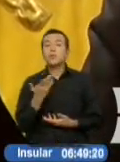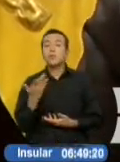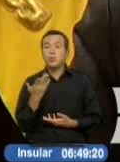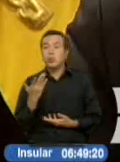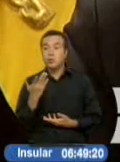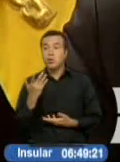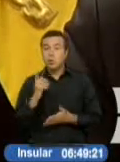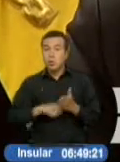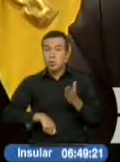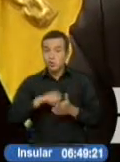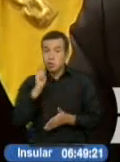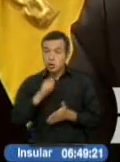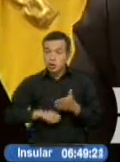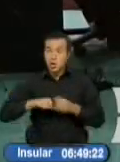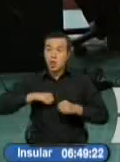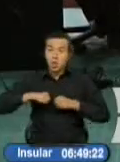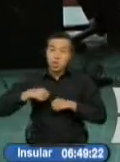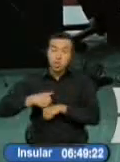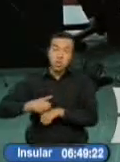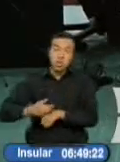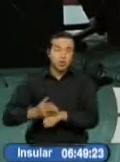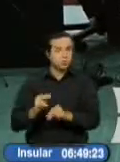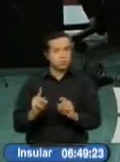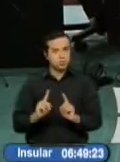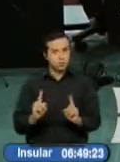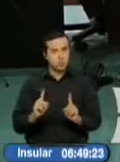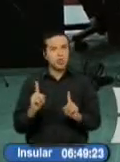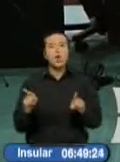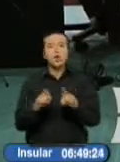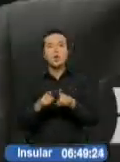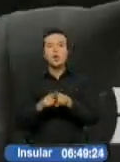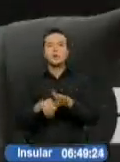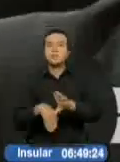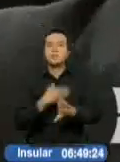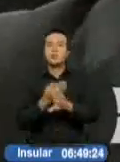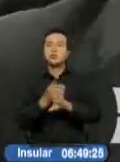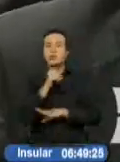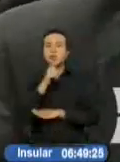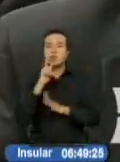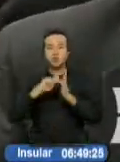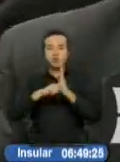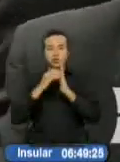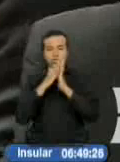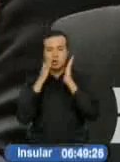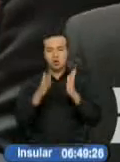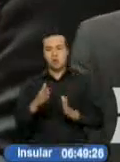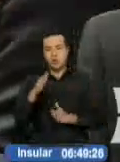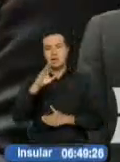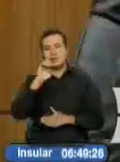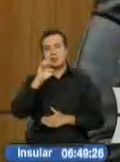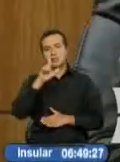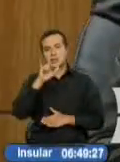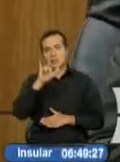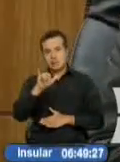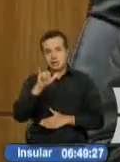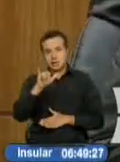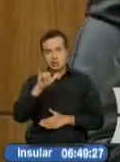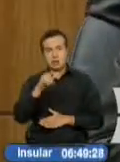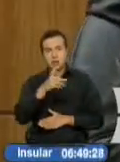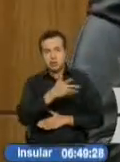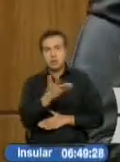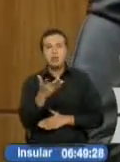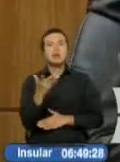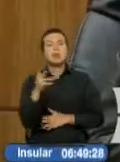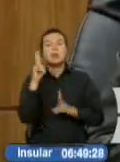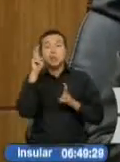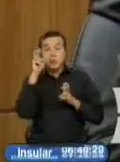la contratación pública, ¿verdad? Argumento que también lo formuló este lunes el contralor subrogante Pablo Celi. En términos no